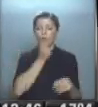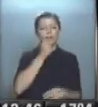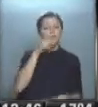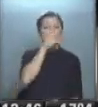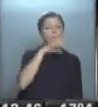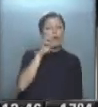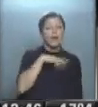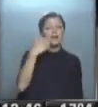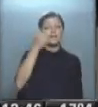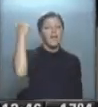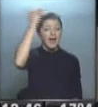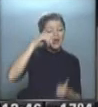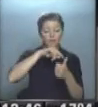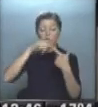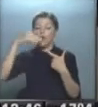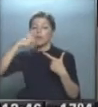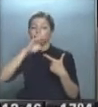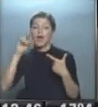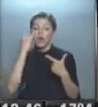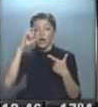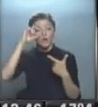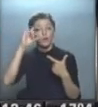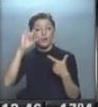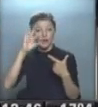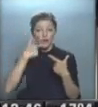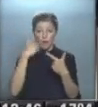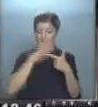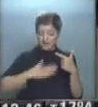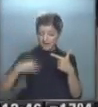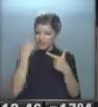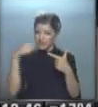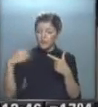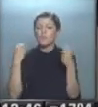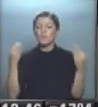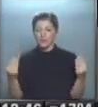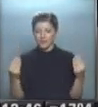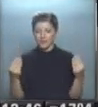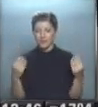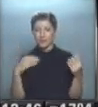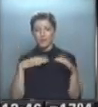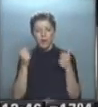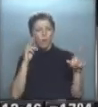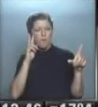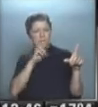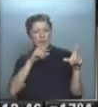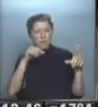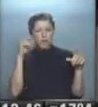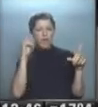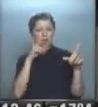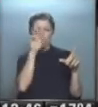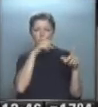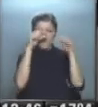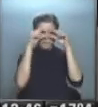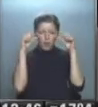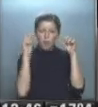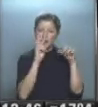Arabia Saudita, con una en Marruecos o en Afganistán. Pero lo que nosotros vemos, las imágenes de la mujer que apenas se le ven los ojos, es algo